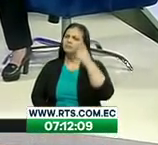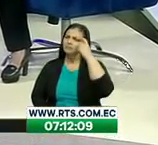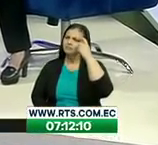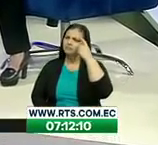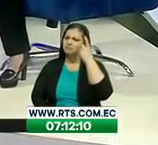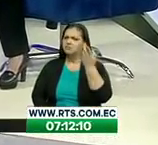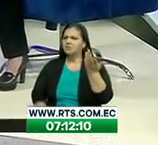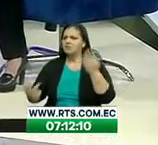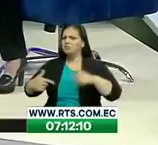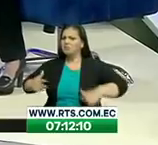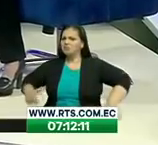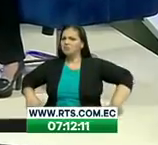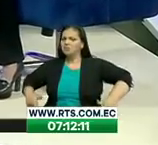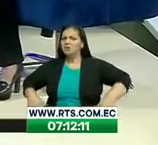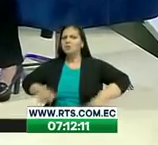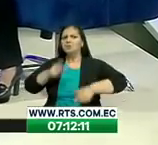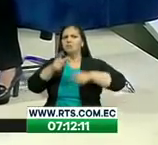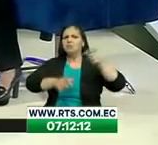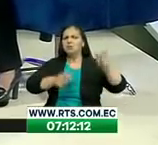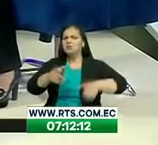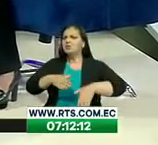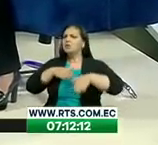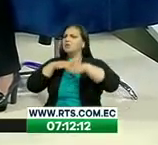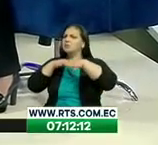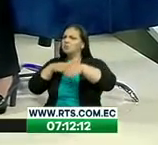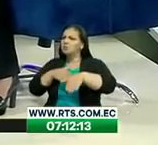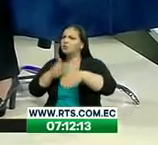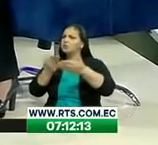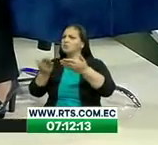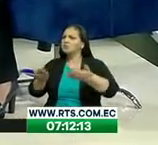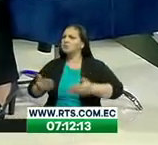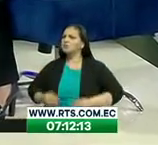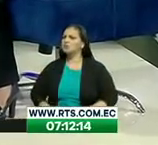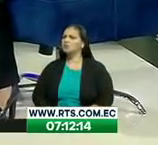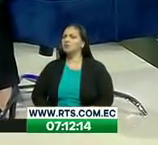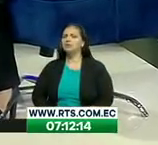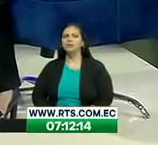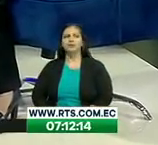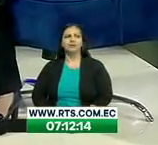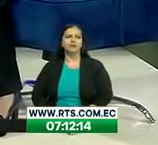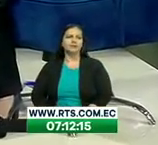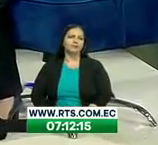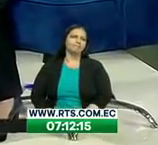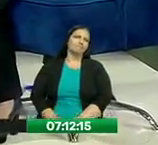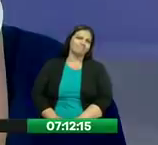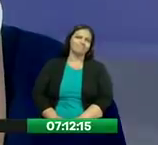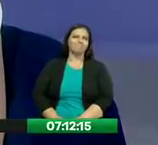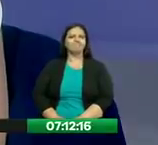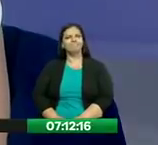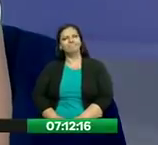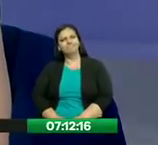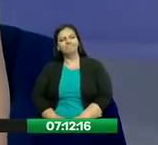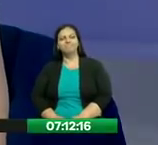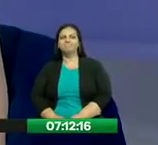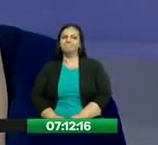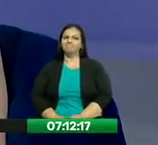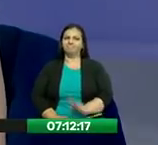respaldo y una popularidad lo suficientemente alta y no a mitad del camino? Yo en eso no estoy muy segura, porque creo